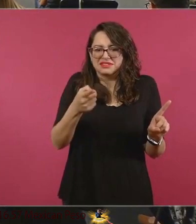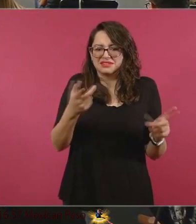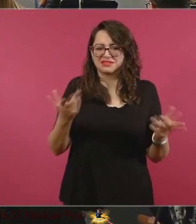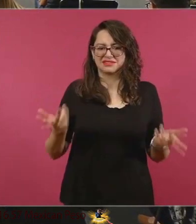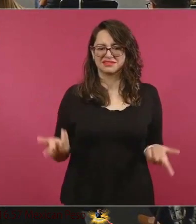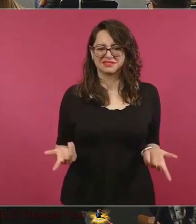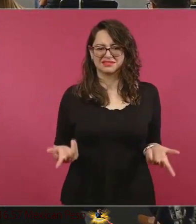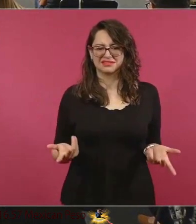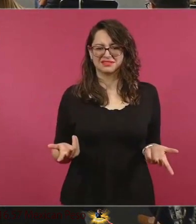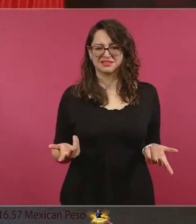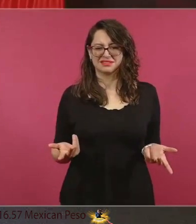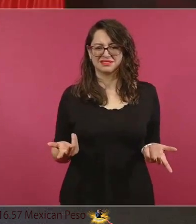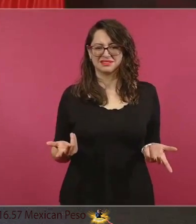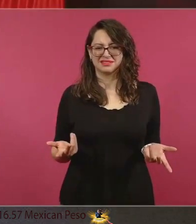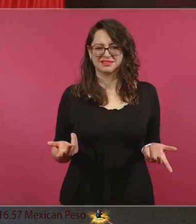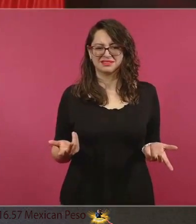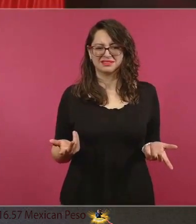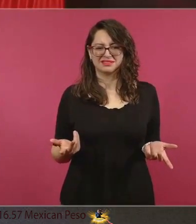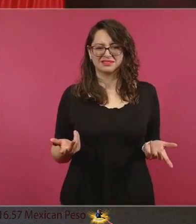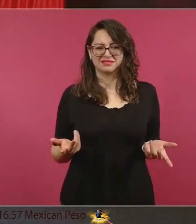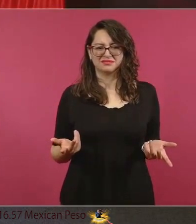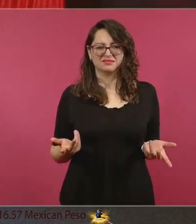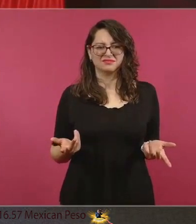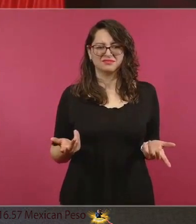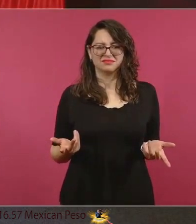Esta es parte